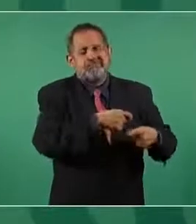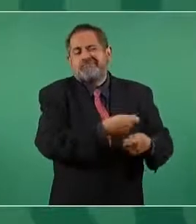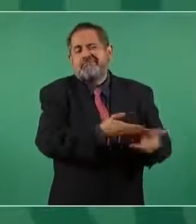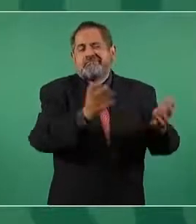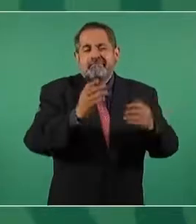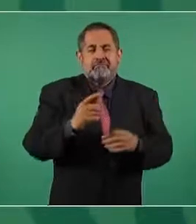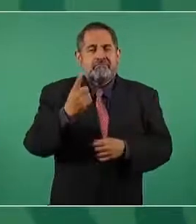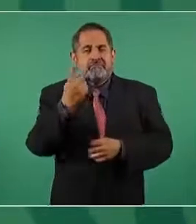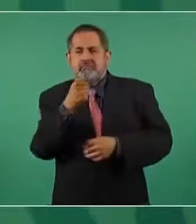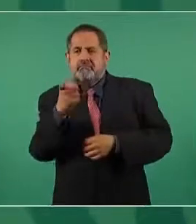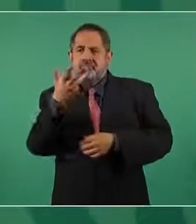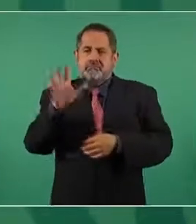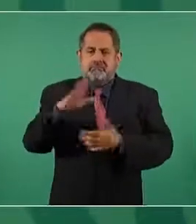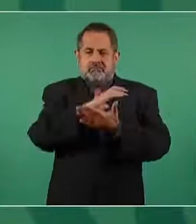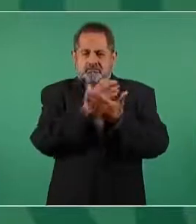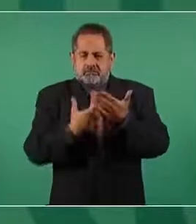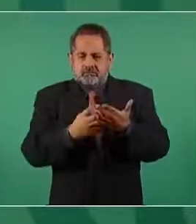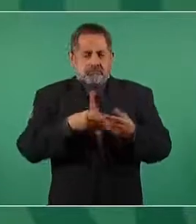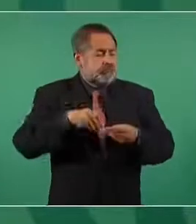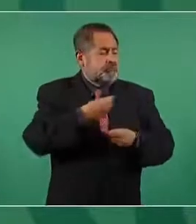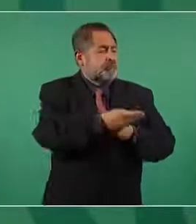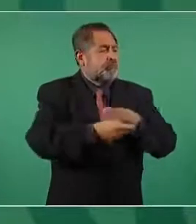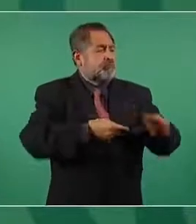contratos a empresas